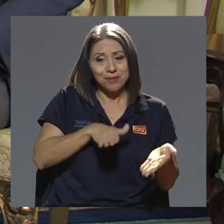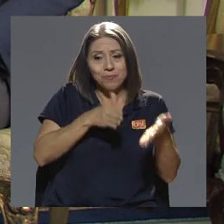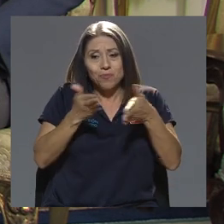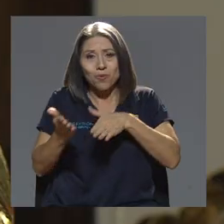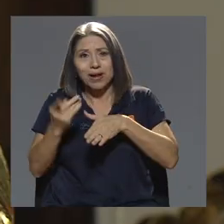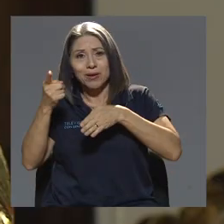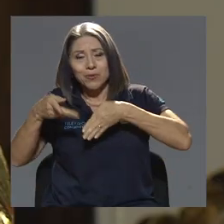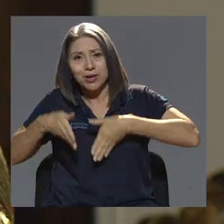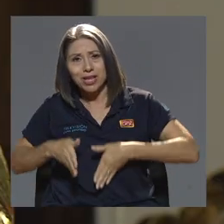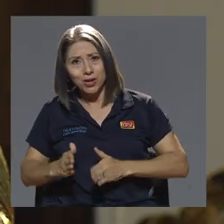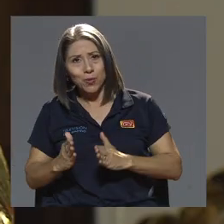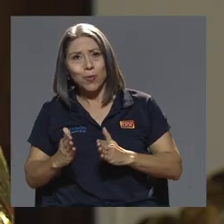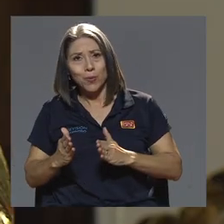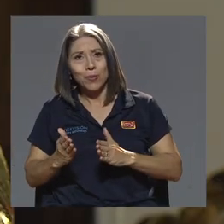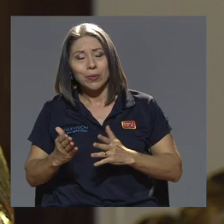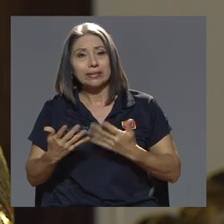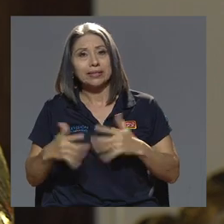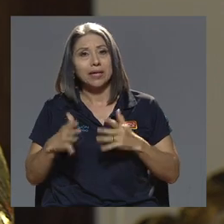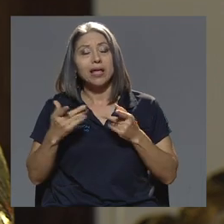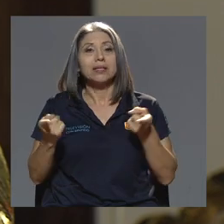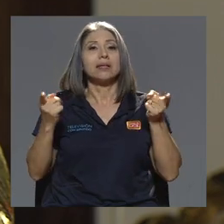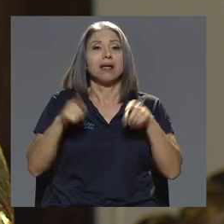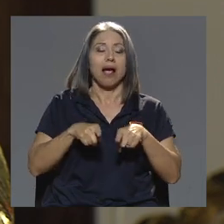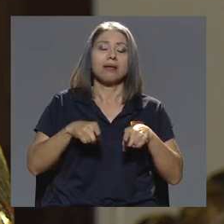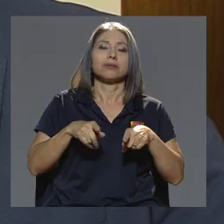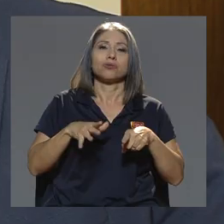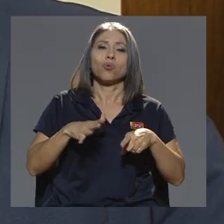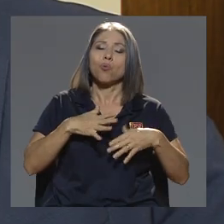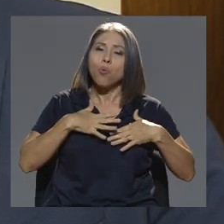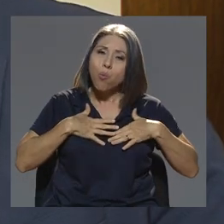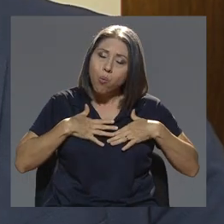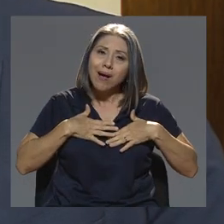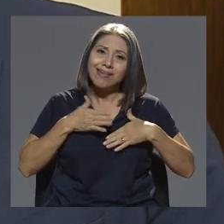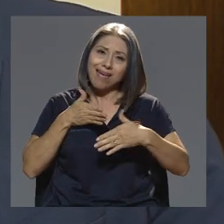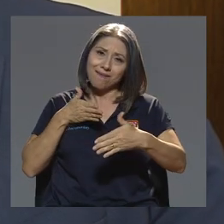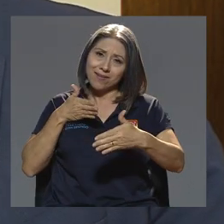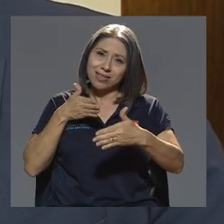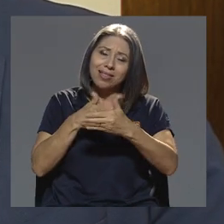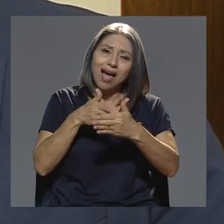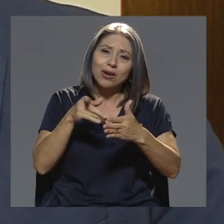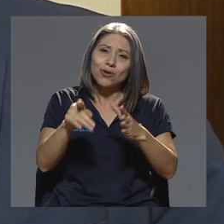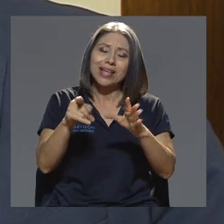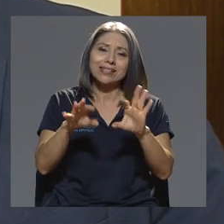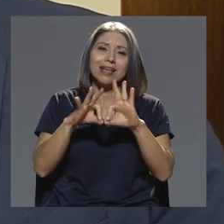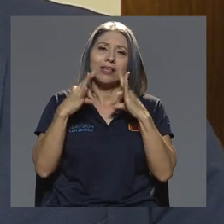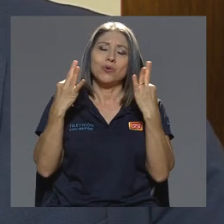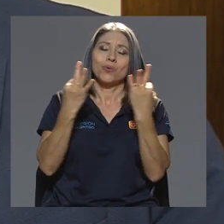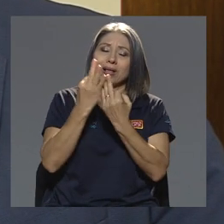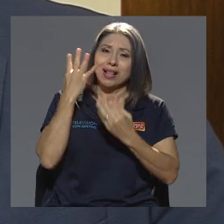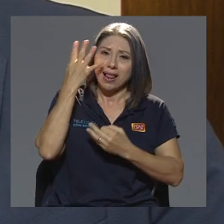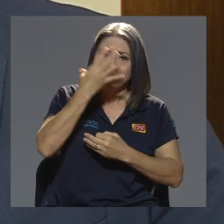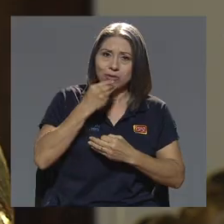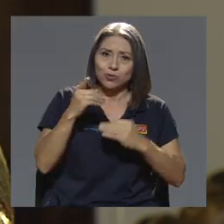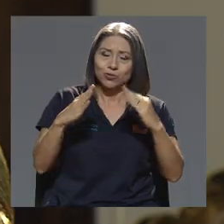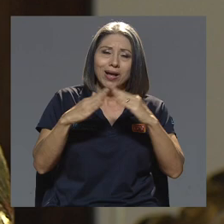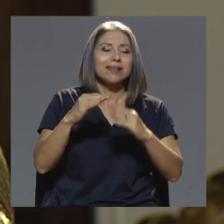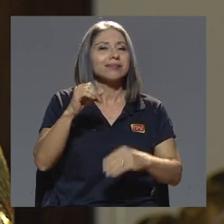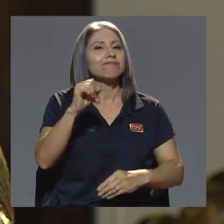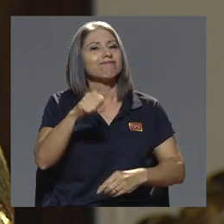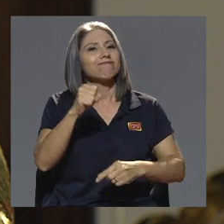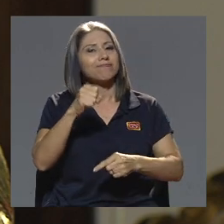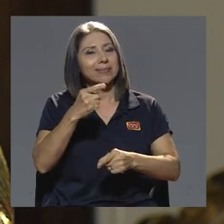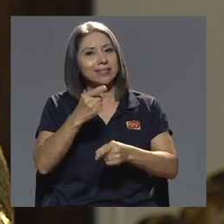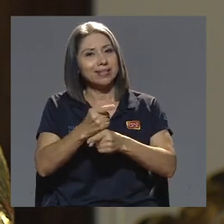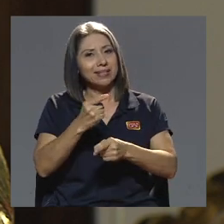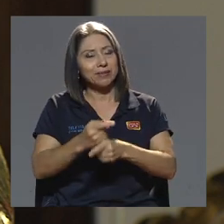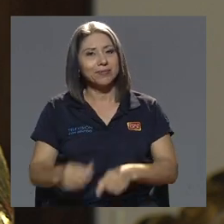caso, pérdidas que afectaron sistemáticamente ese núcleo tan lindo que usted tenía en su casa. Exactamente.